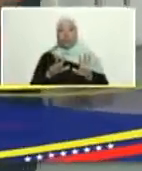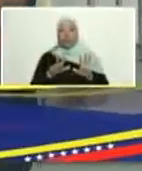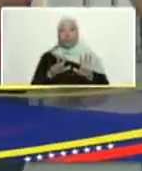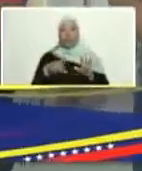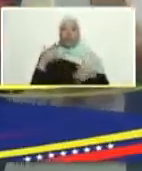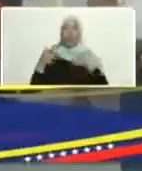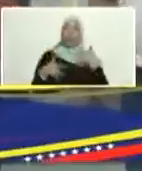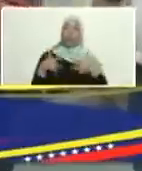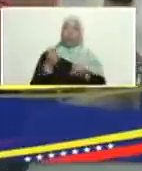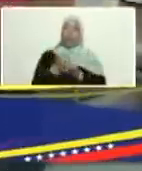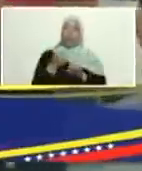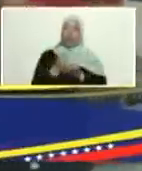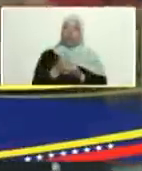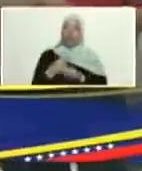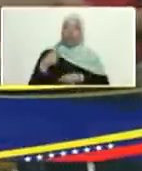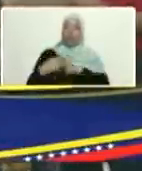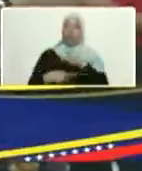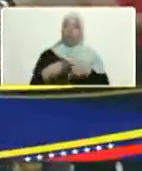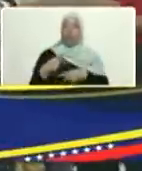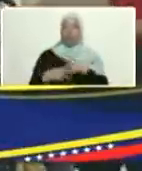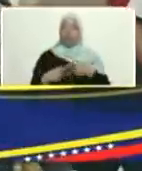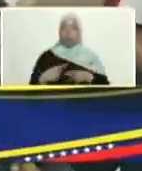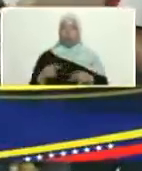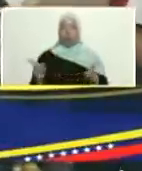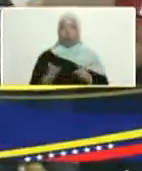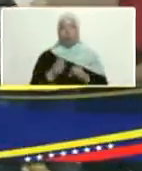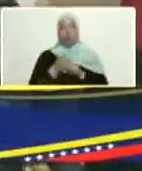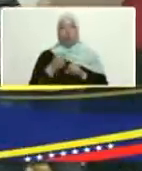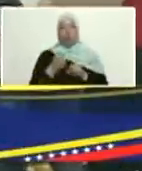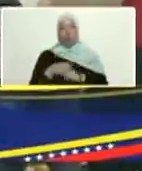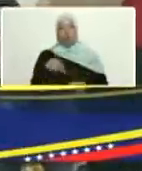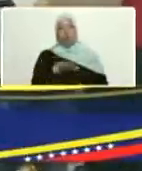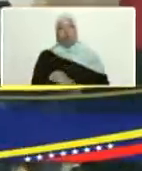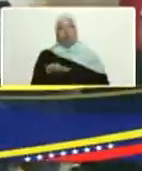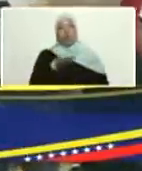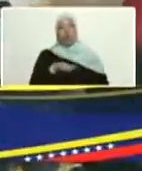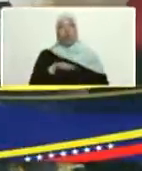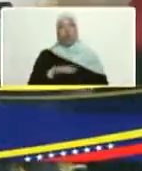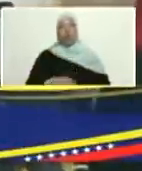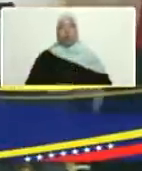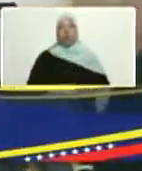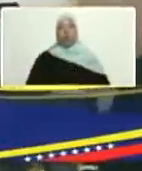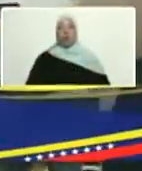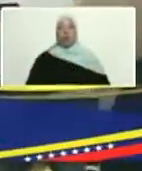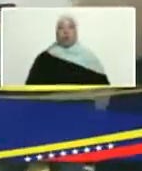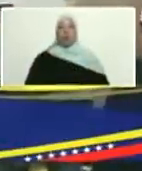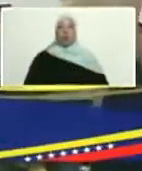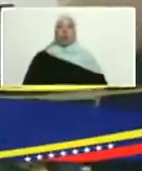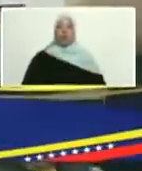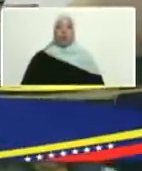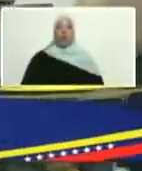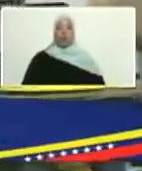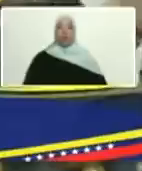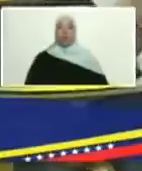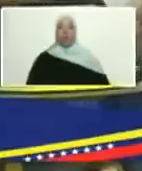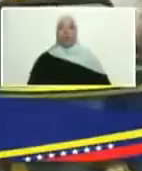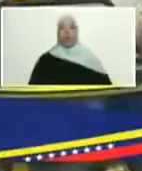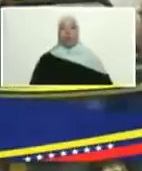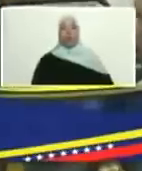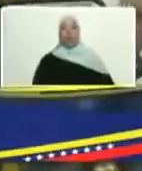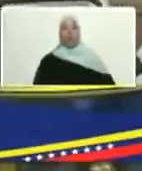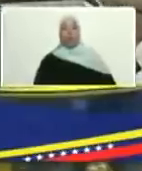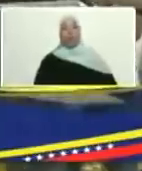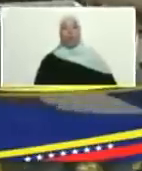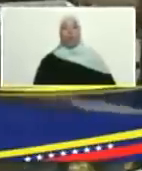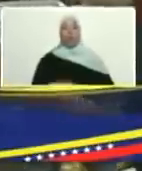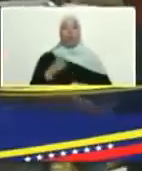empresa producía su faldo de aceite con este pack, este cartón se llama pack, que servía como base